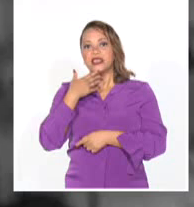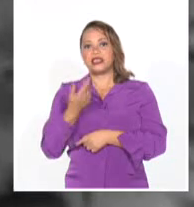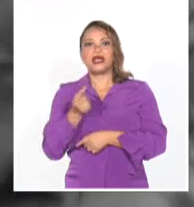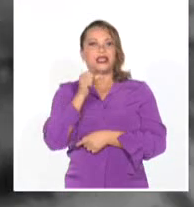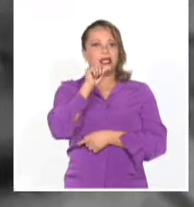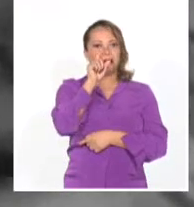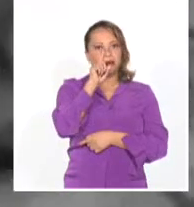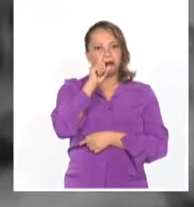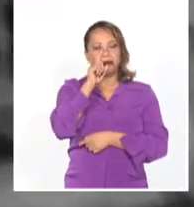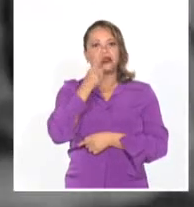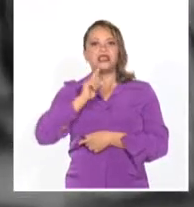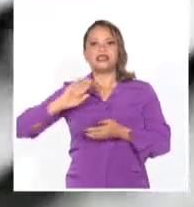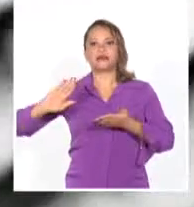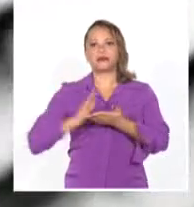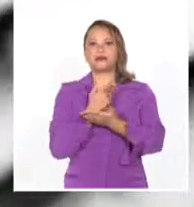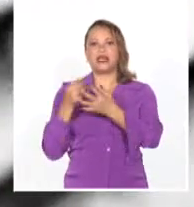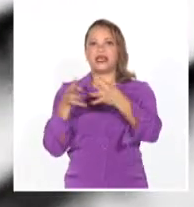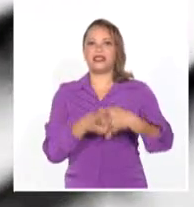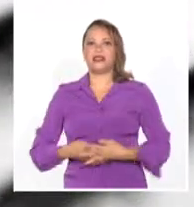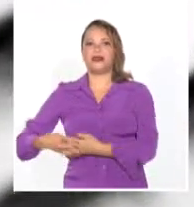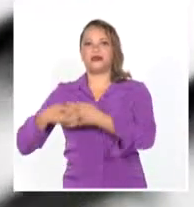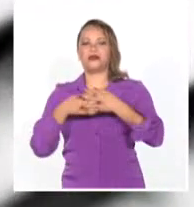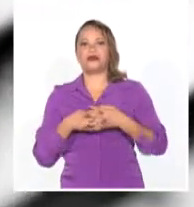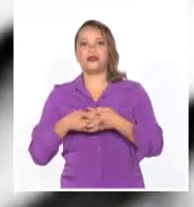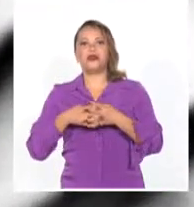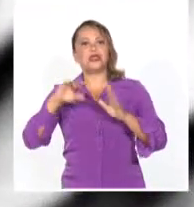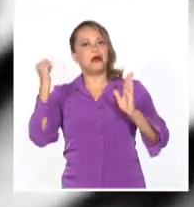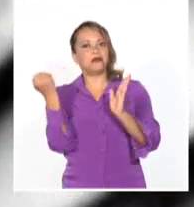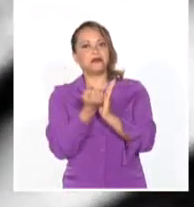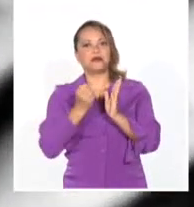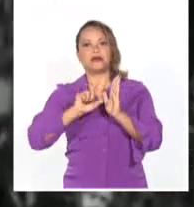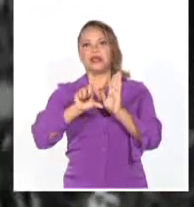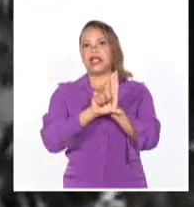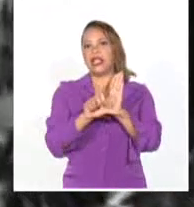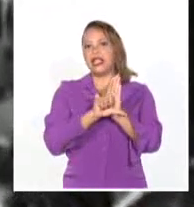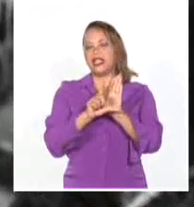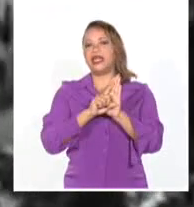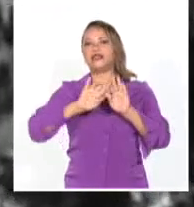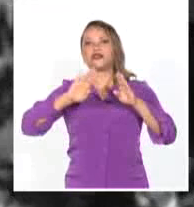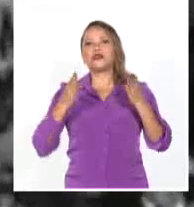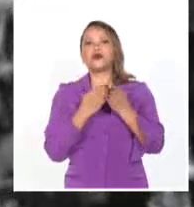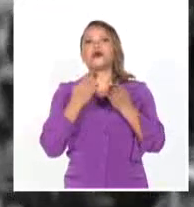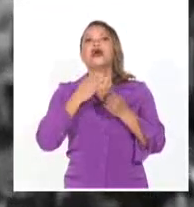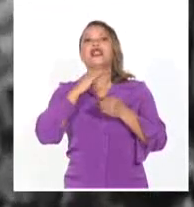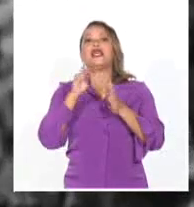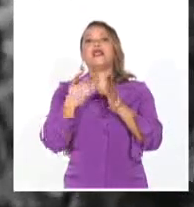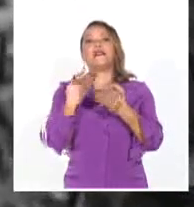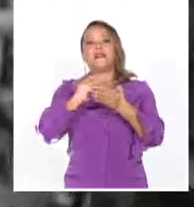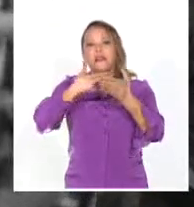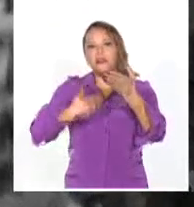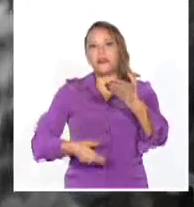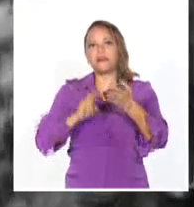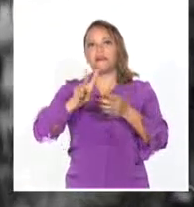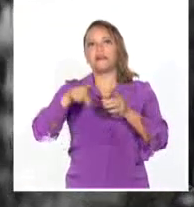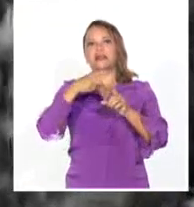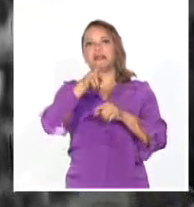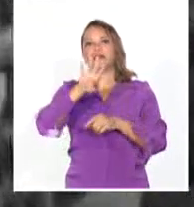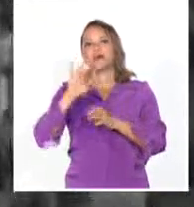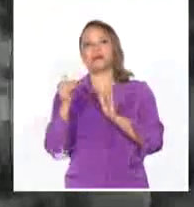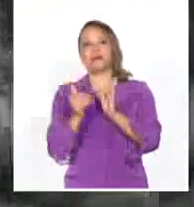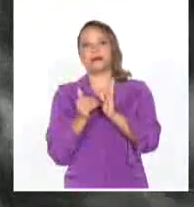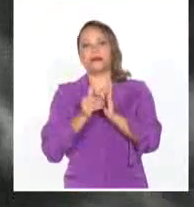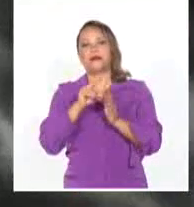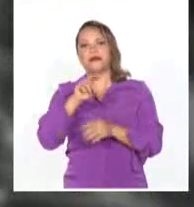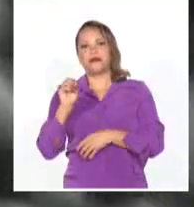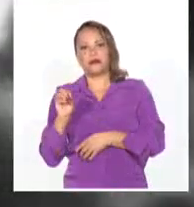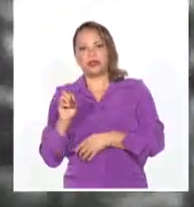dominio estadounidense cuando nacionalizó todas las propiedades de más de 420 hectáreas de extensión y